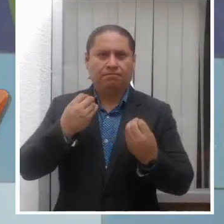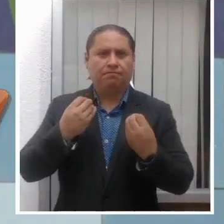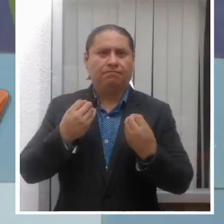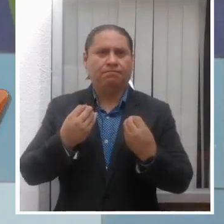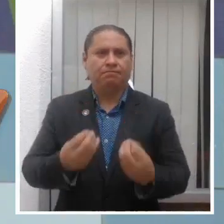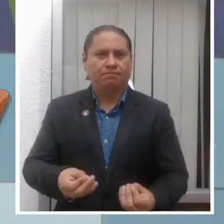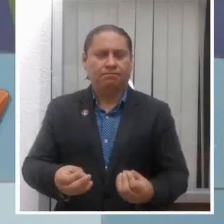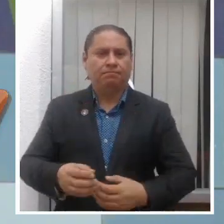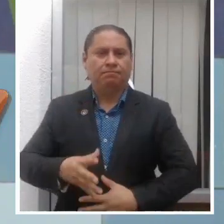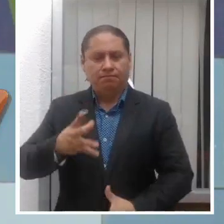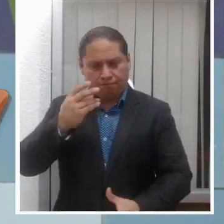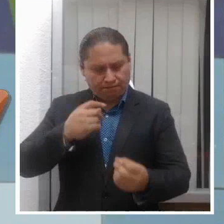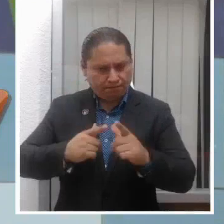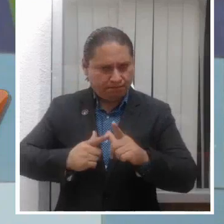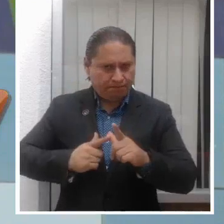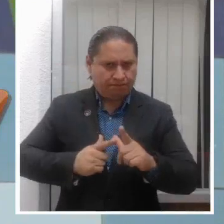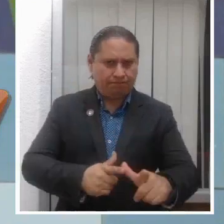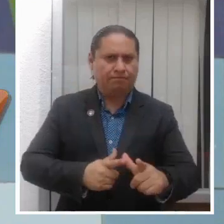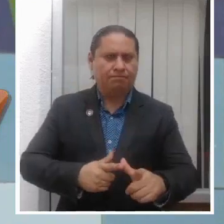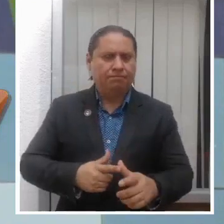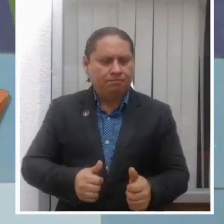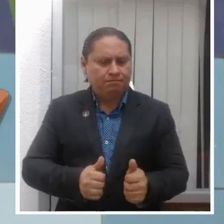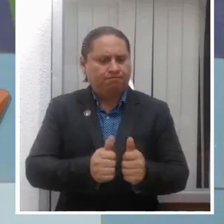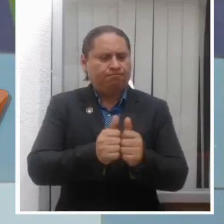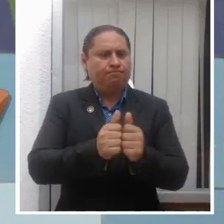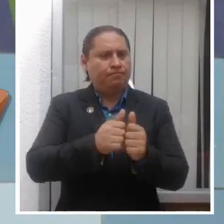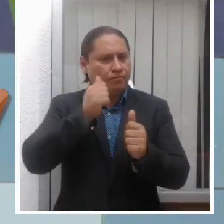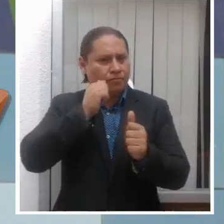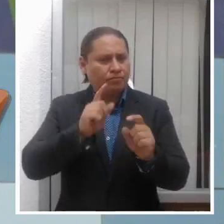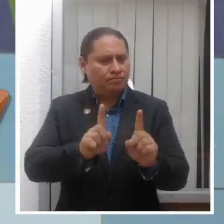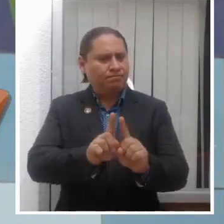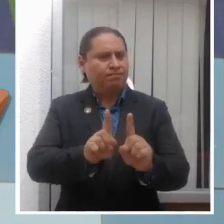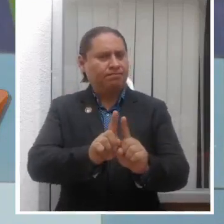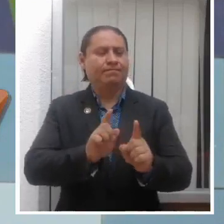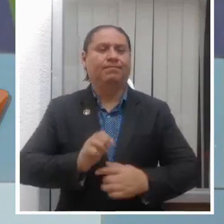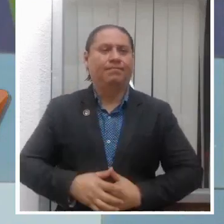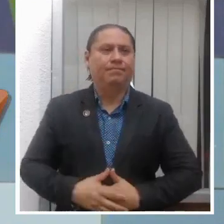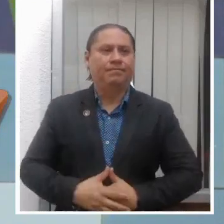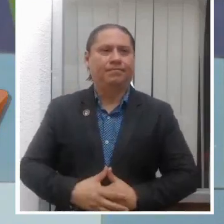y seguiré aprendiendo a los que estén cerca de mí.